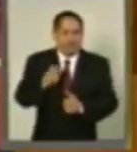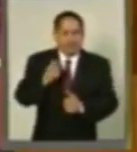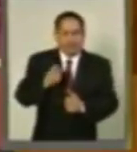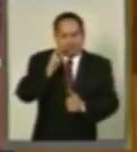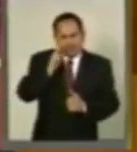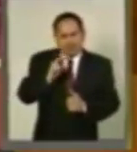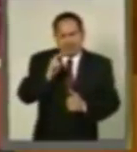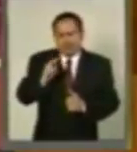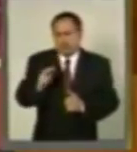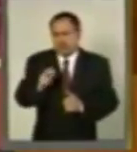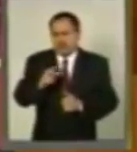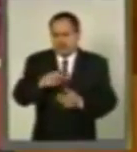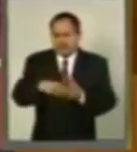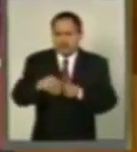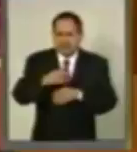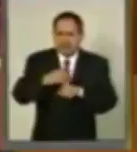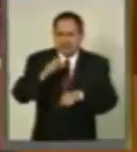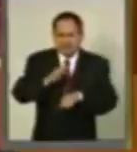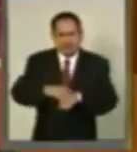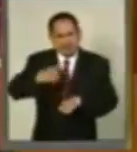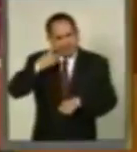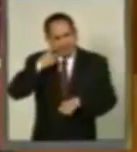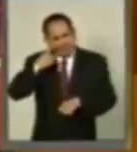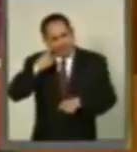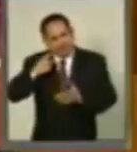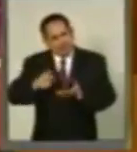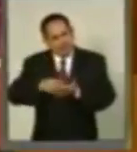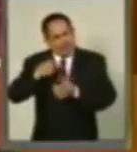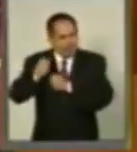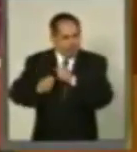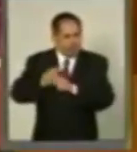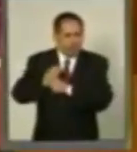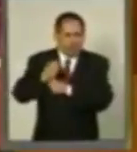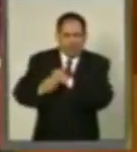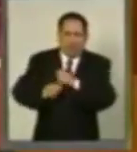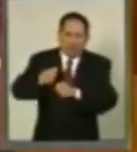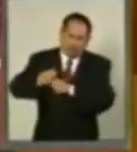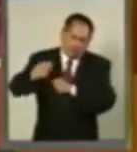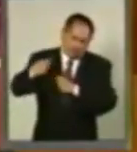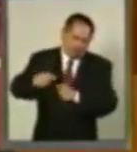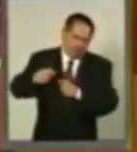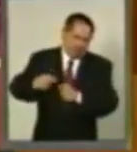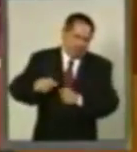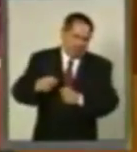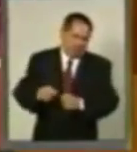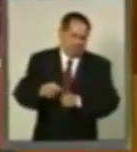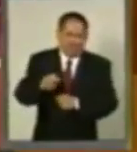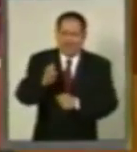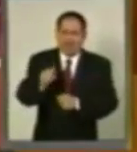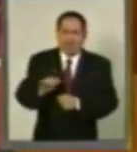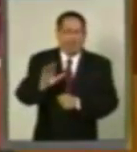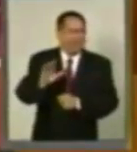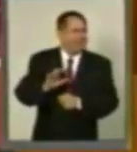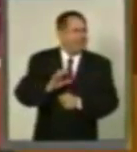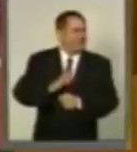se ha producido durante varias generaciones. Sabemos que es uno de los grandes cánceres